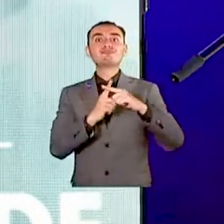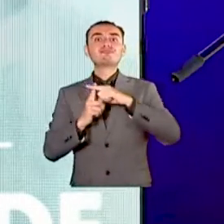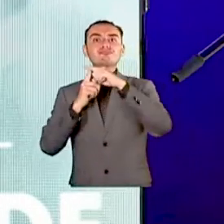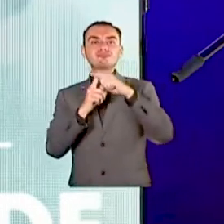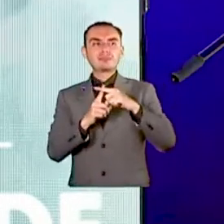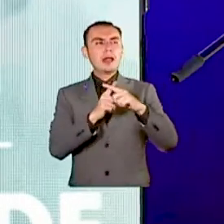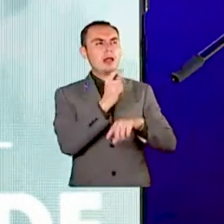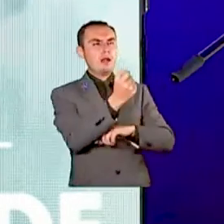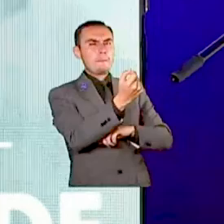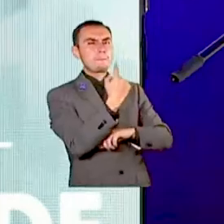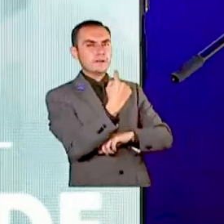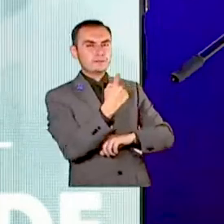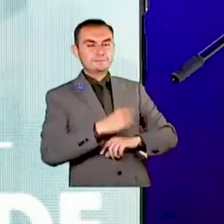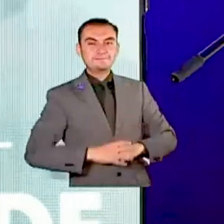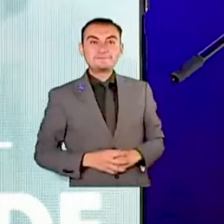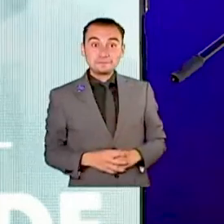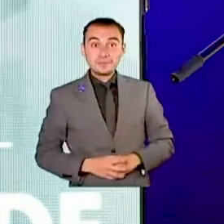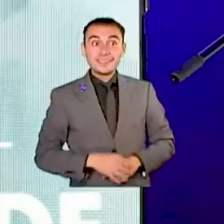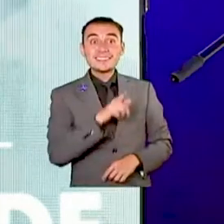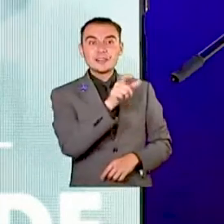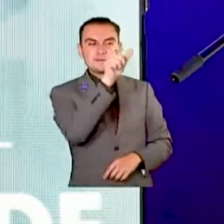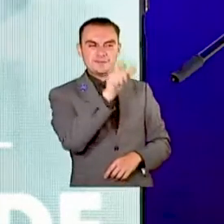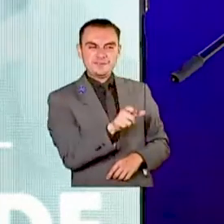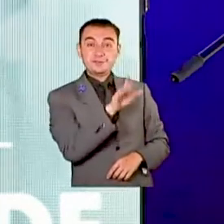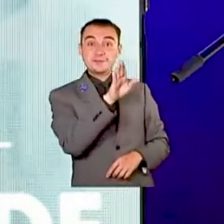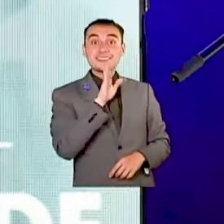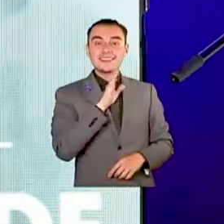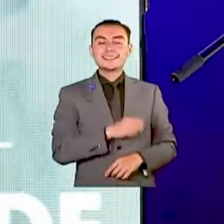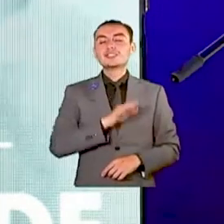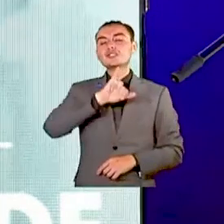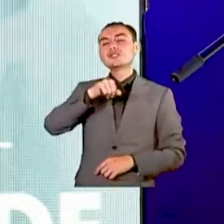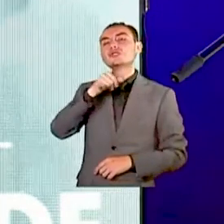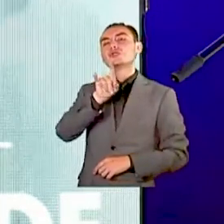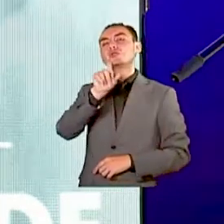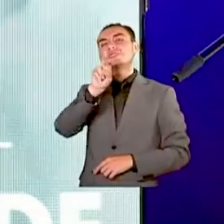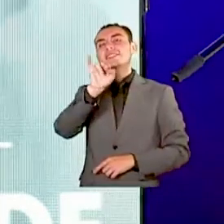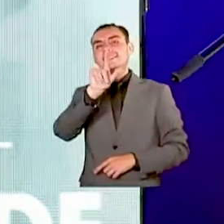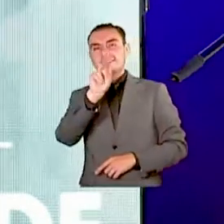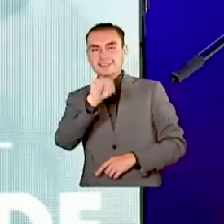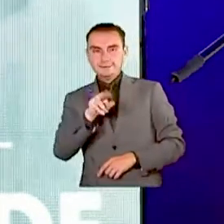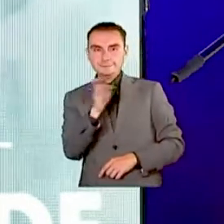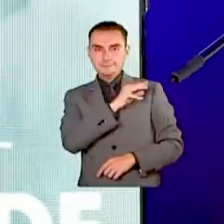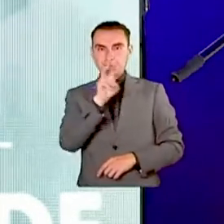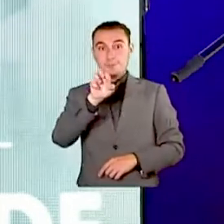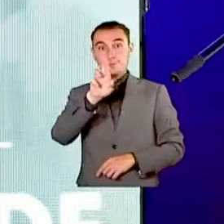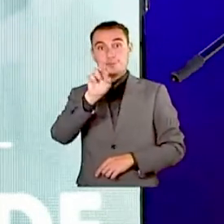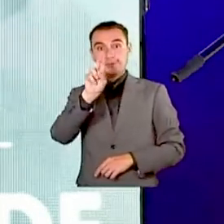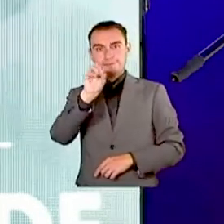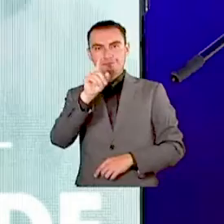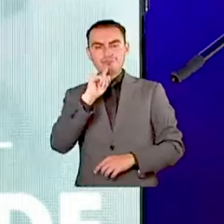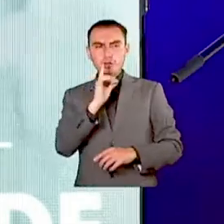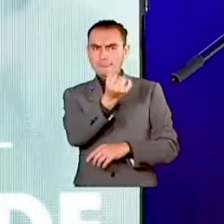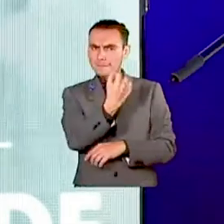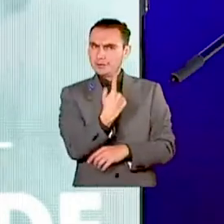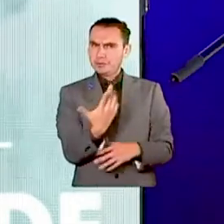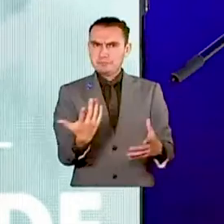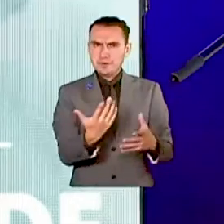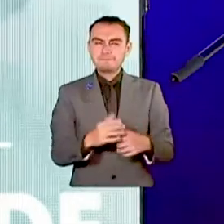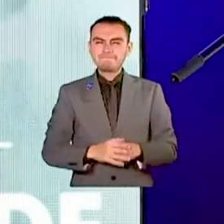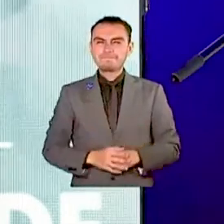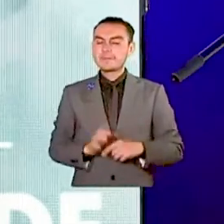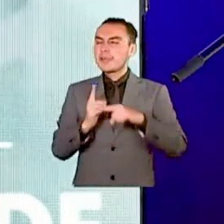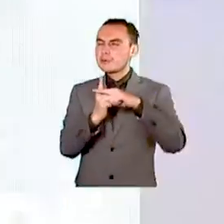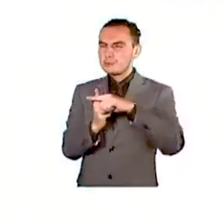nos llega la siguiente pregunta del ciudadano Julián Moreno. La pregunta es la siguiente.